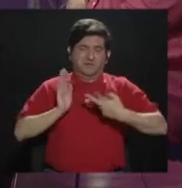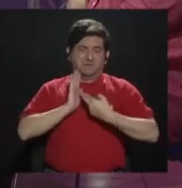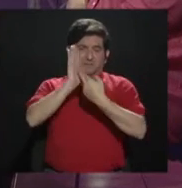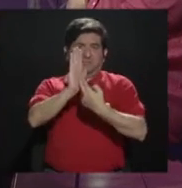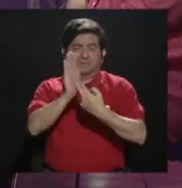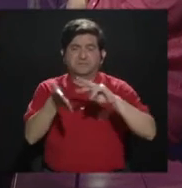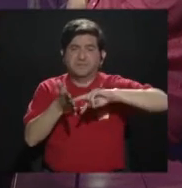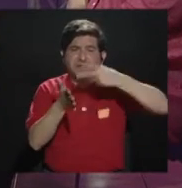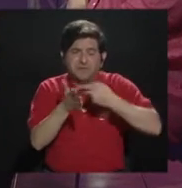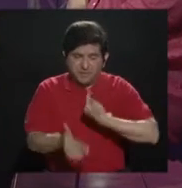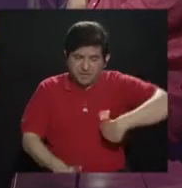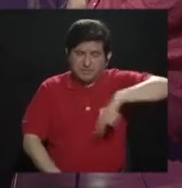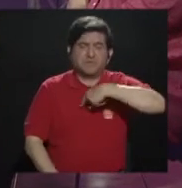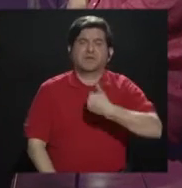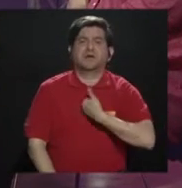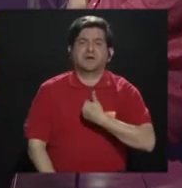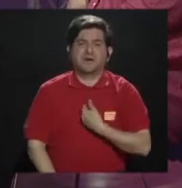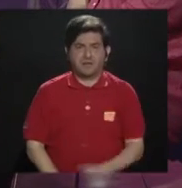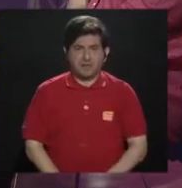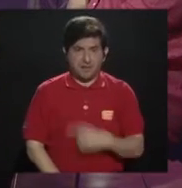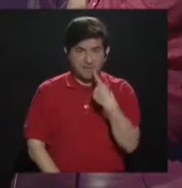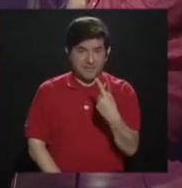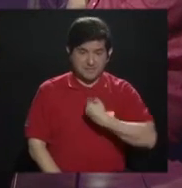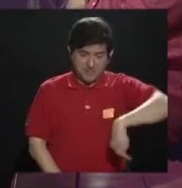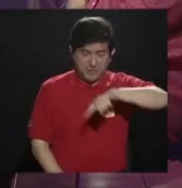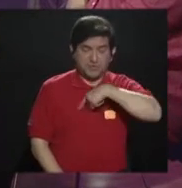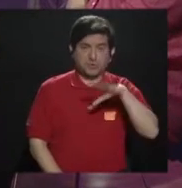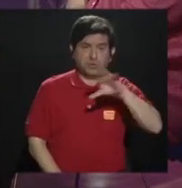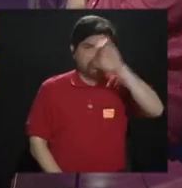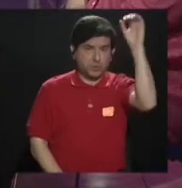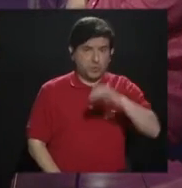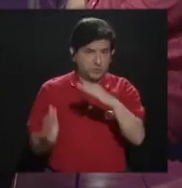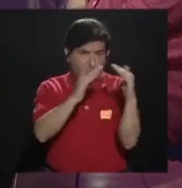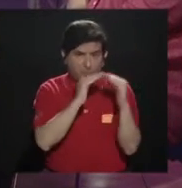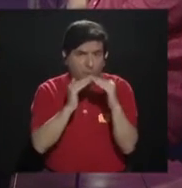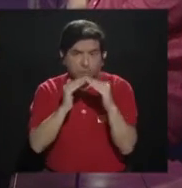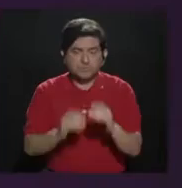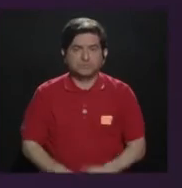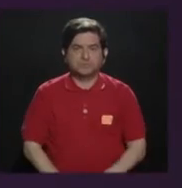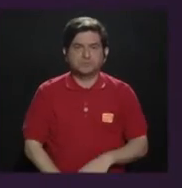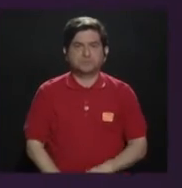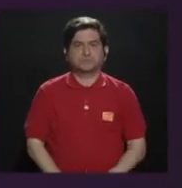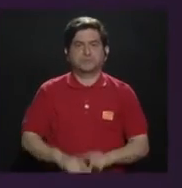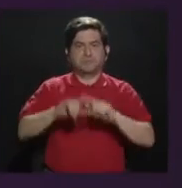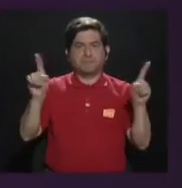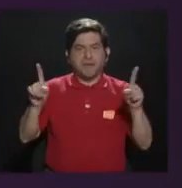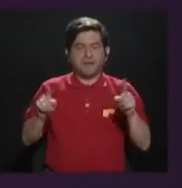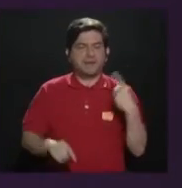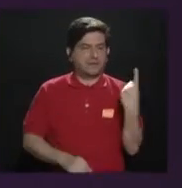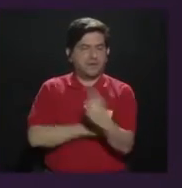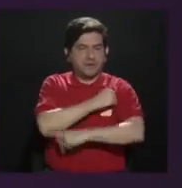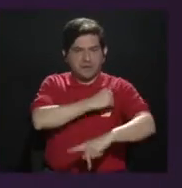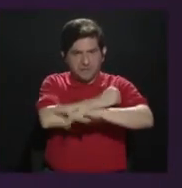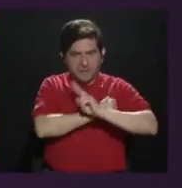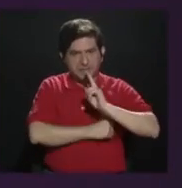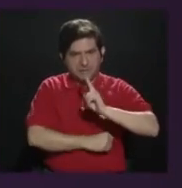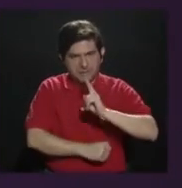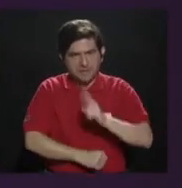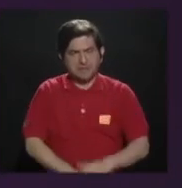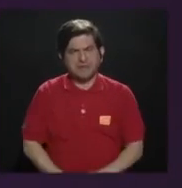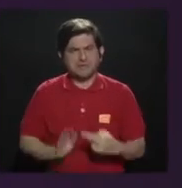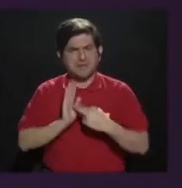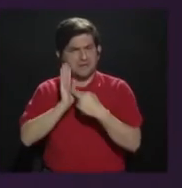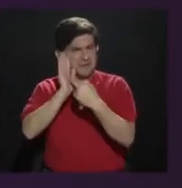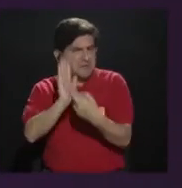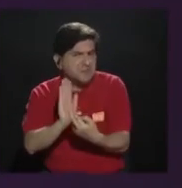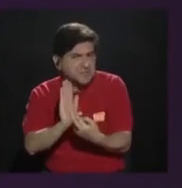de lo que somos, ¿no? Decimos que somos más del 50% de la población mundial y en cada uno de los países, y lo cierto es que estamos